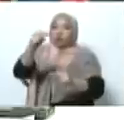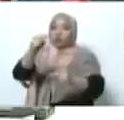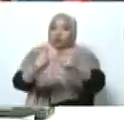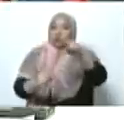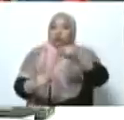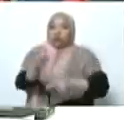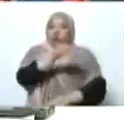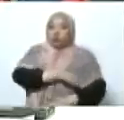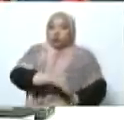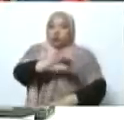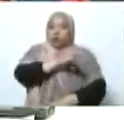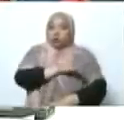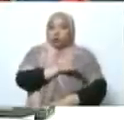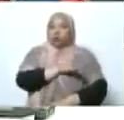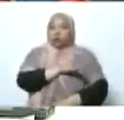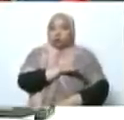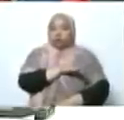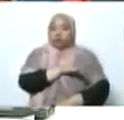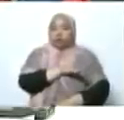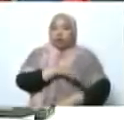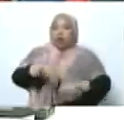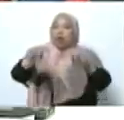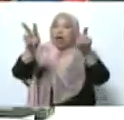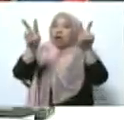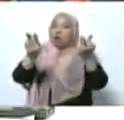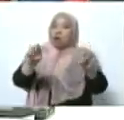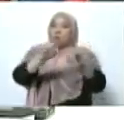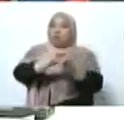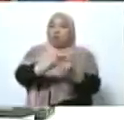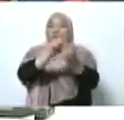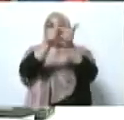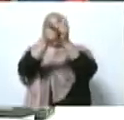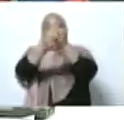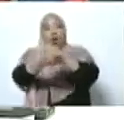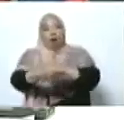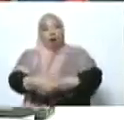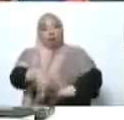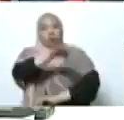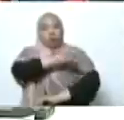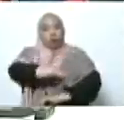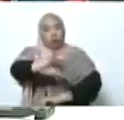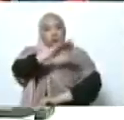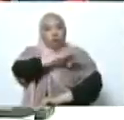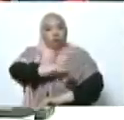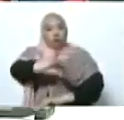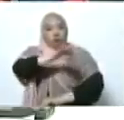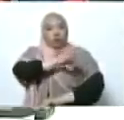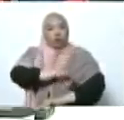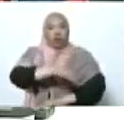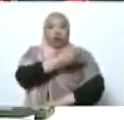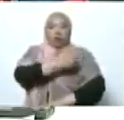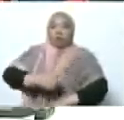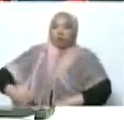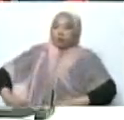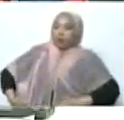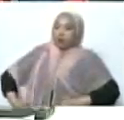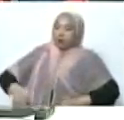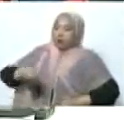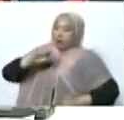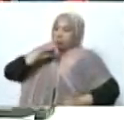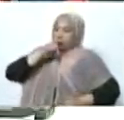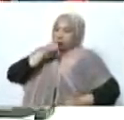socialismo. En esa época, nueva época de transición al socialismo, el compañero presidente ha